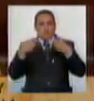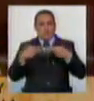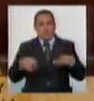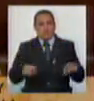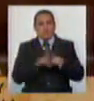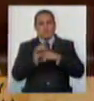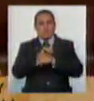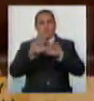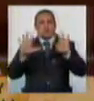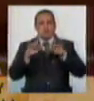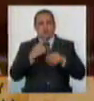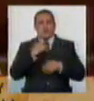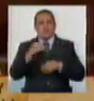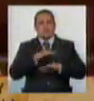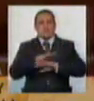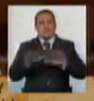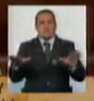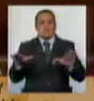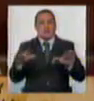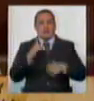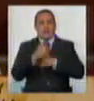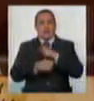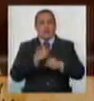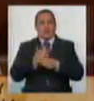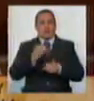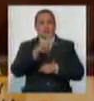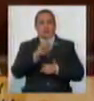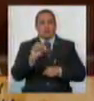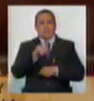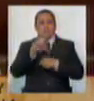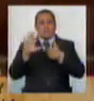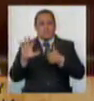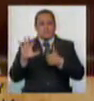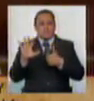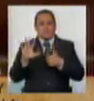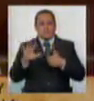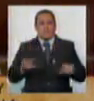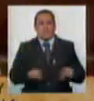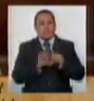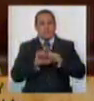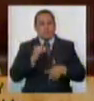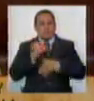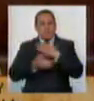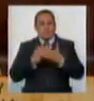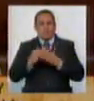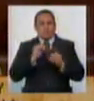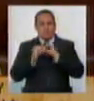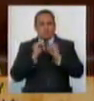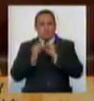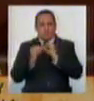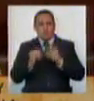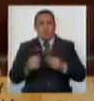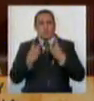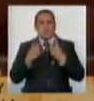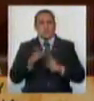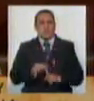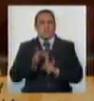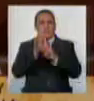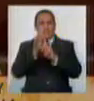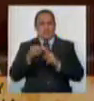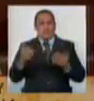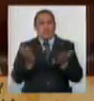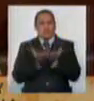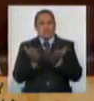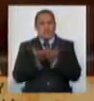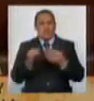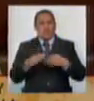otros 18 que serán culminados en el año 2016. Hemos ampliado y equipado las principales escuelas